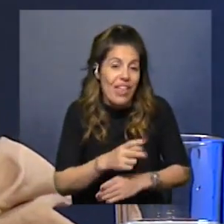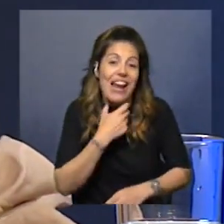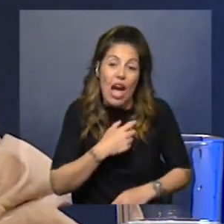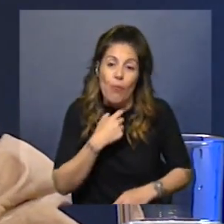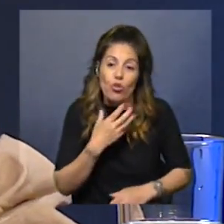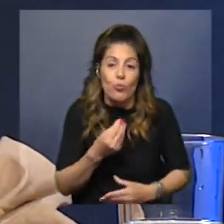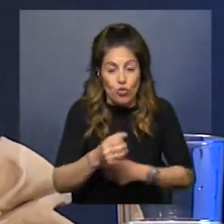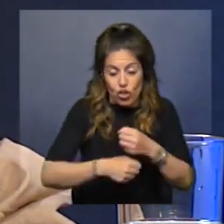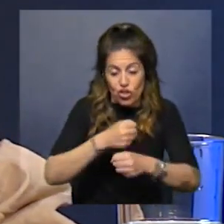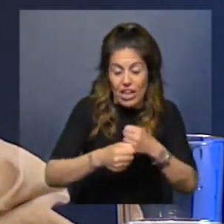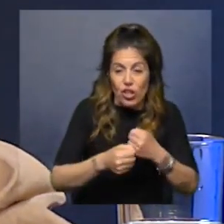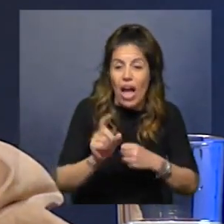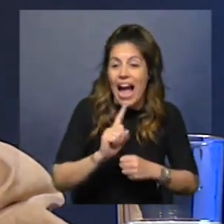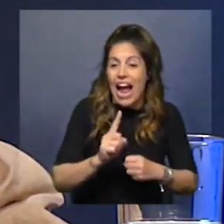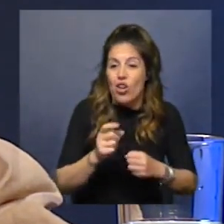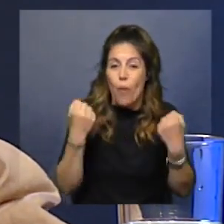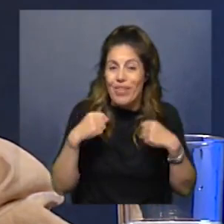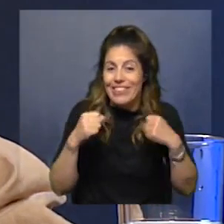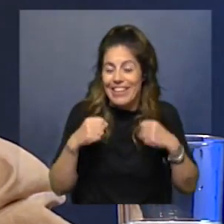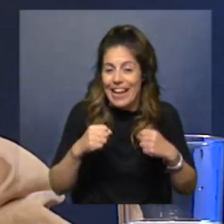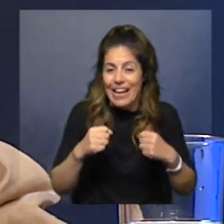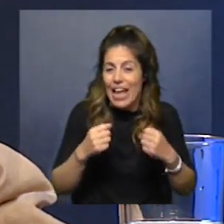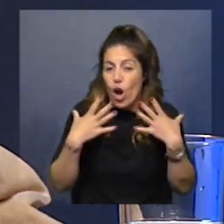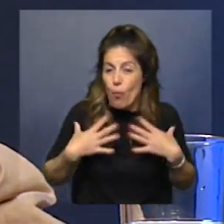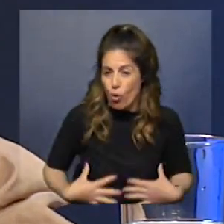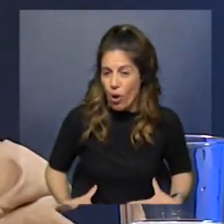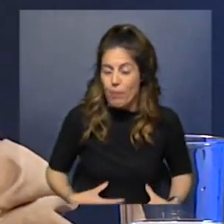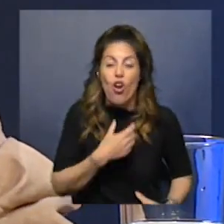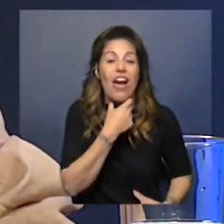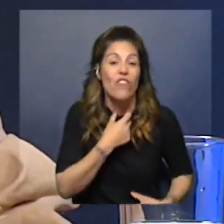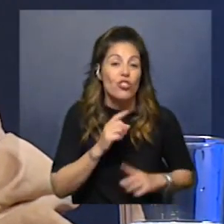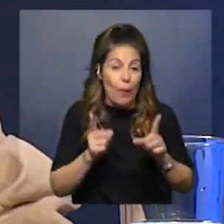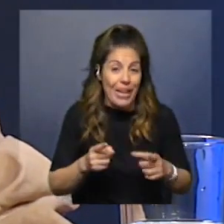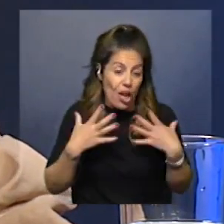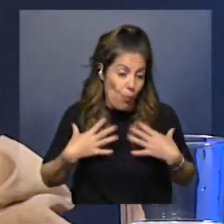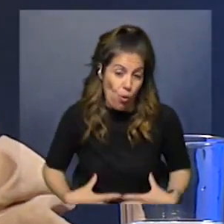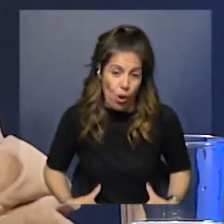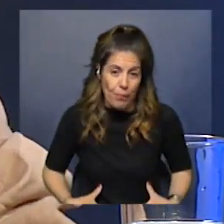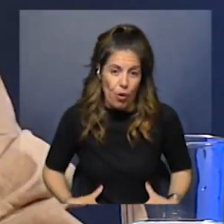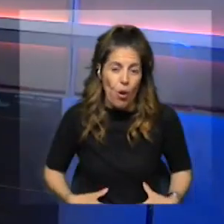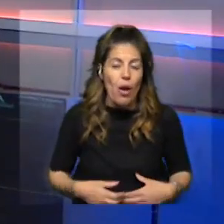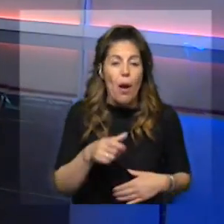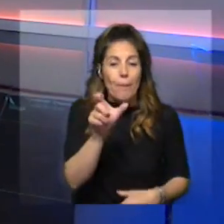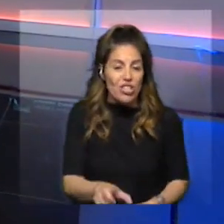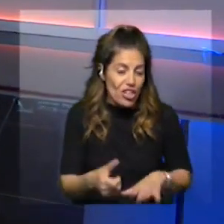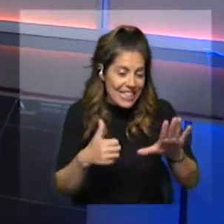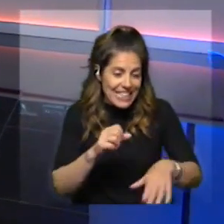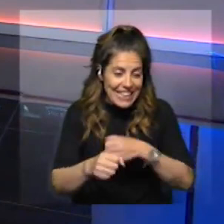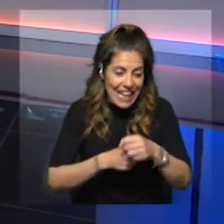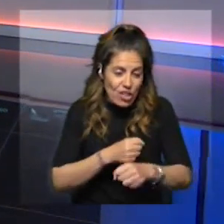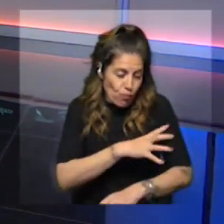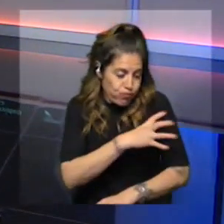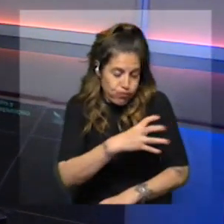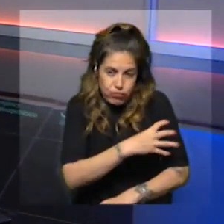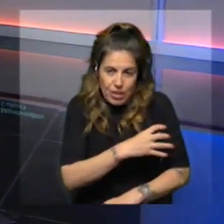Claro. Al no estudiarla y no entrenarla, es como el cuerpo físico, es exactamente lo mismo. Hay personas de 60 años que están todas musculosas enteritas